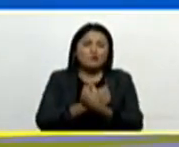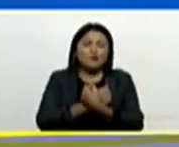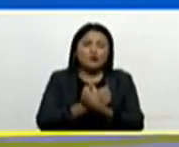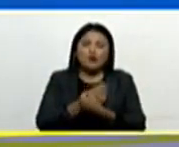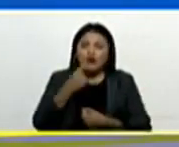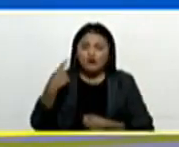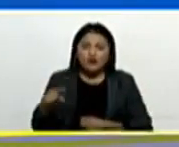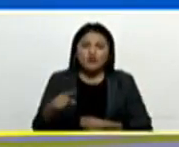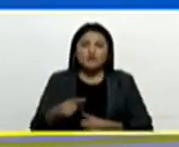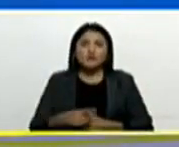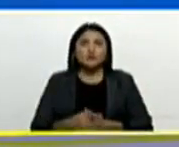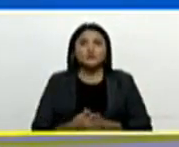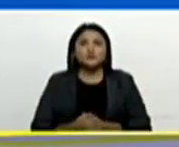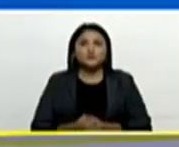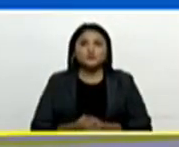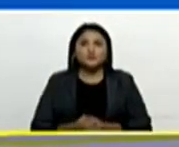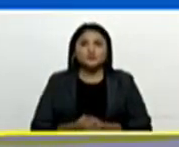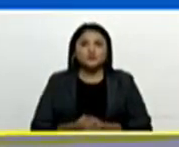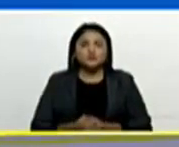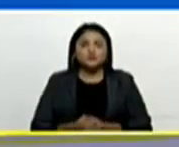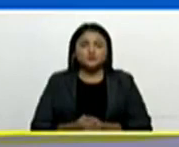No hay más